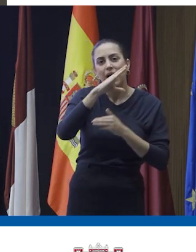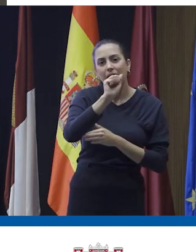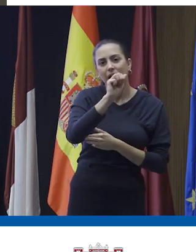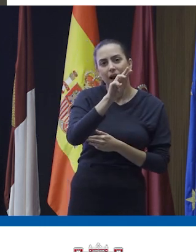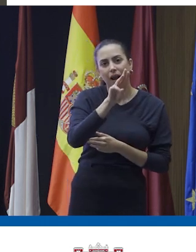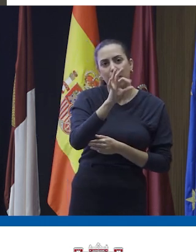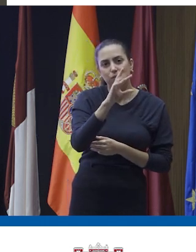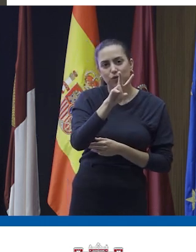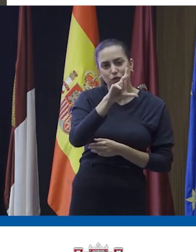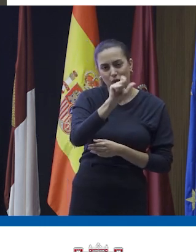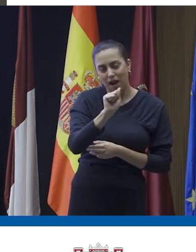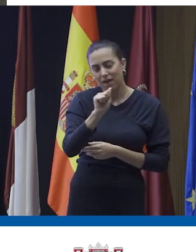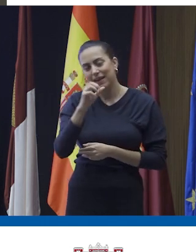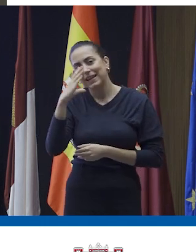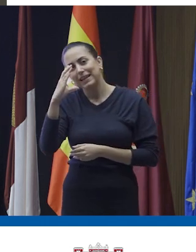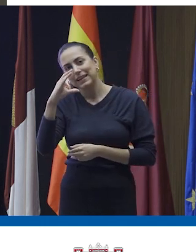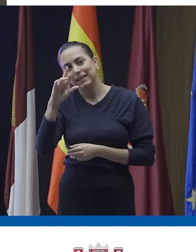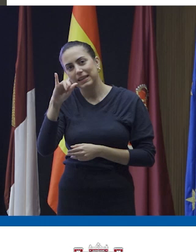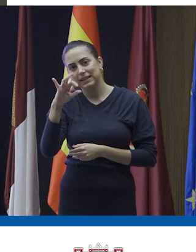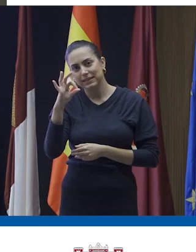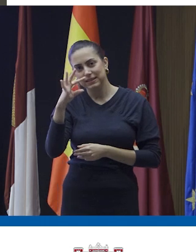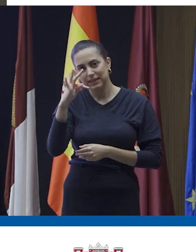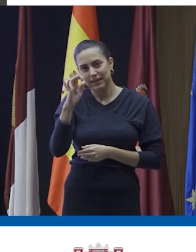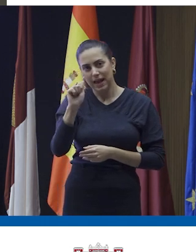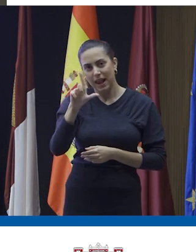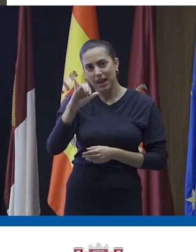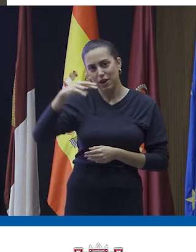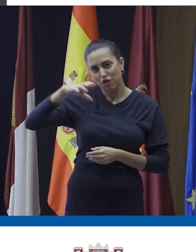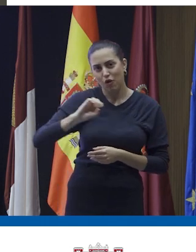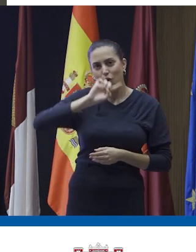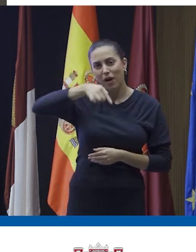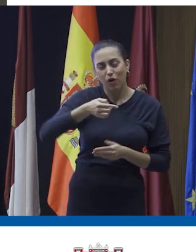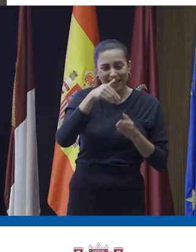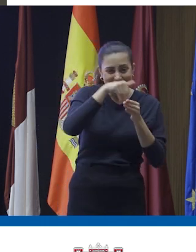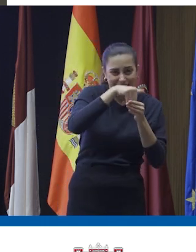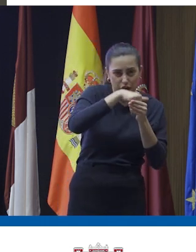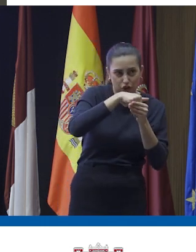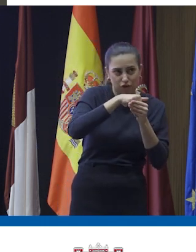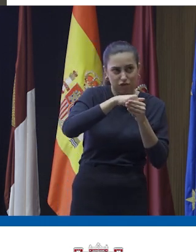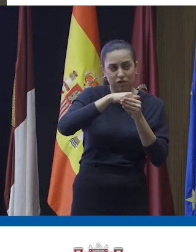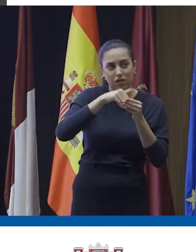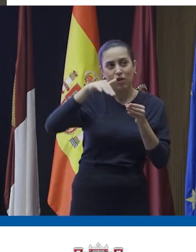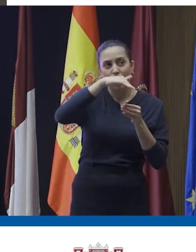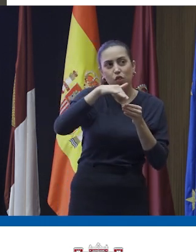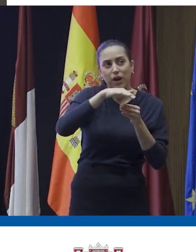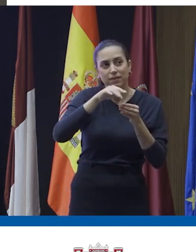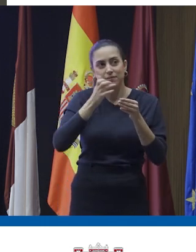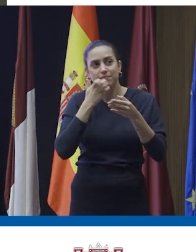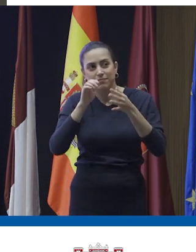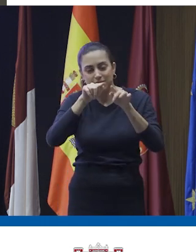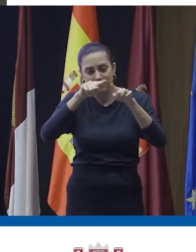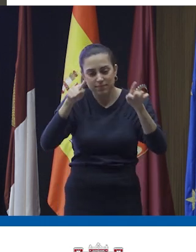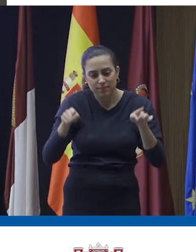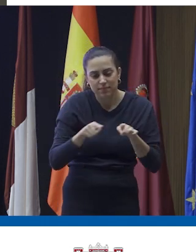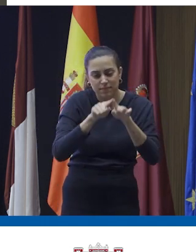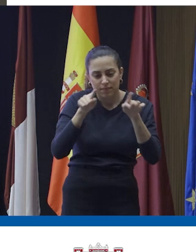luego tenemos el interior de la lenteja, que está conformada por varias partes. Pues bueno, el núcleo del cristalino se encuentra estructurado